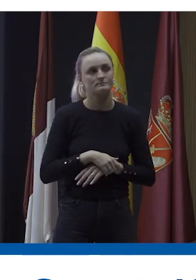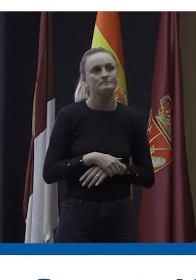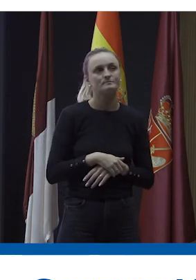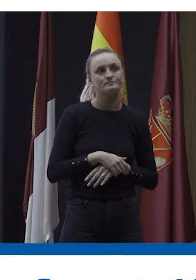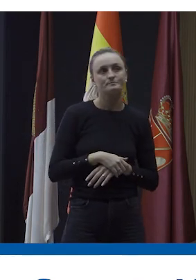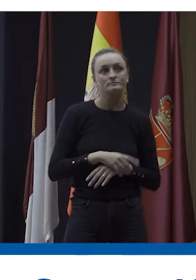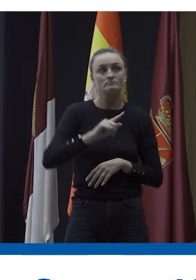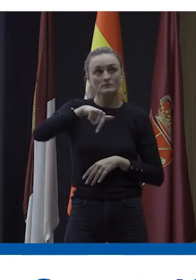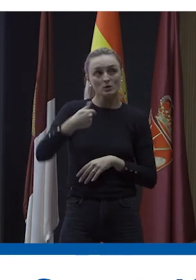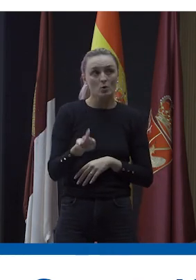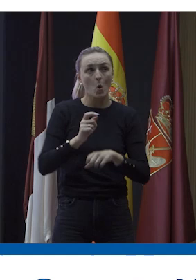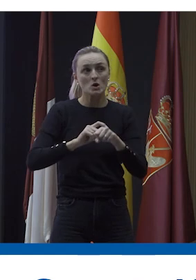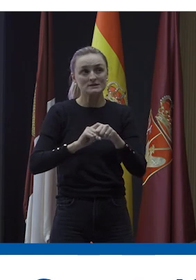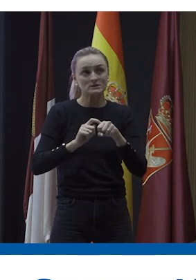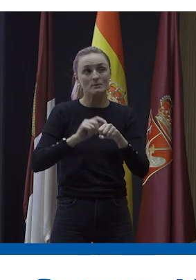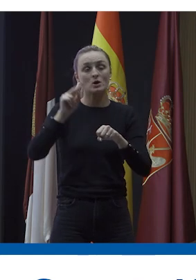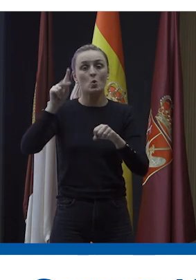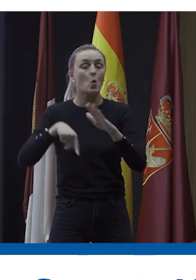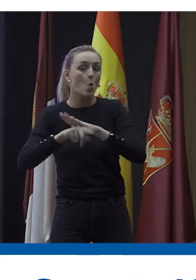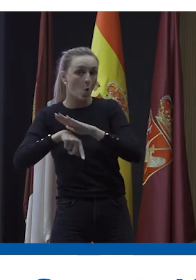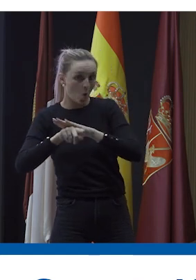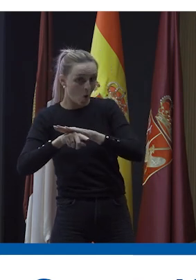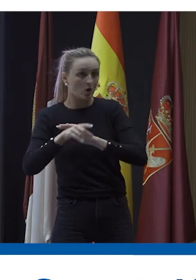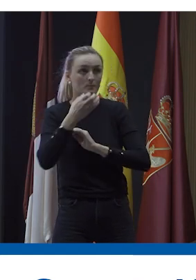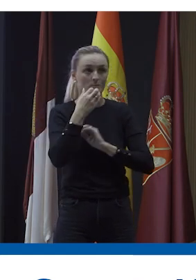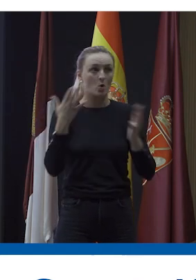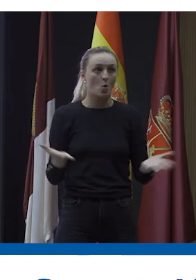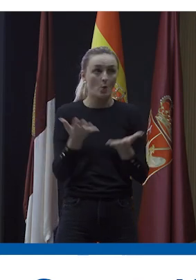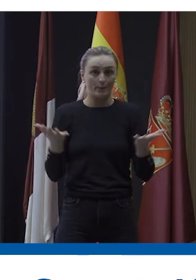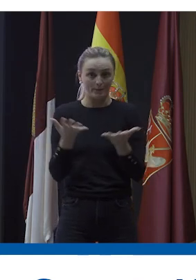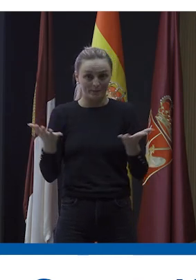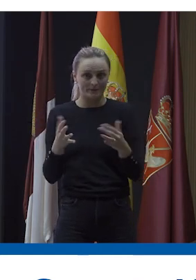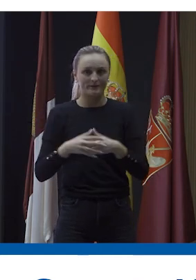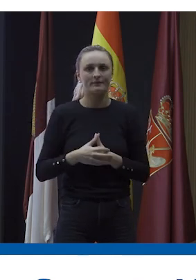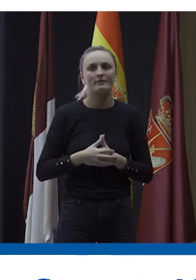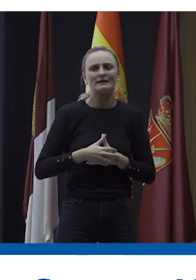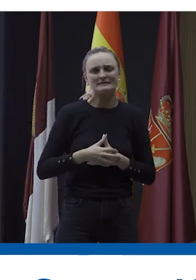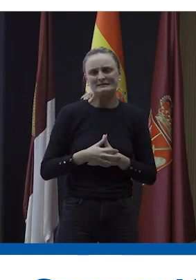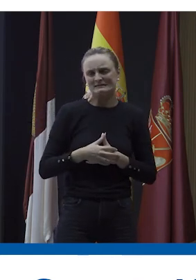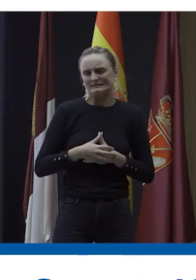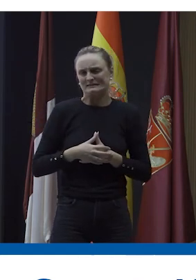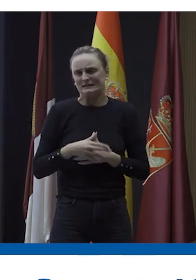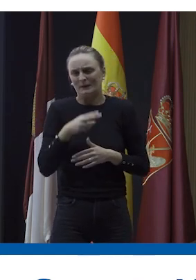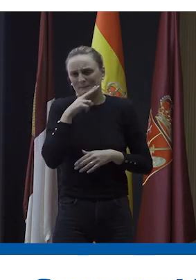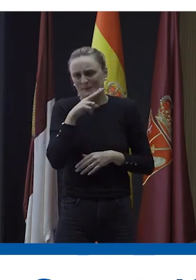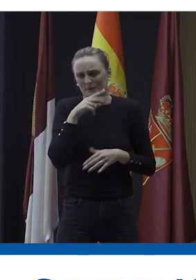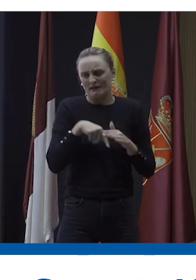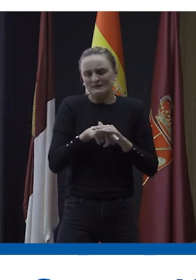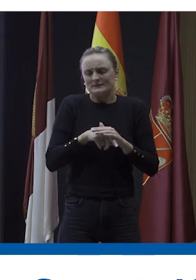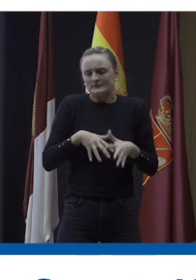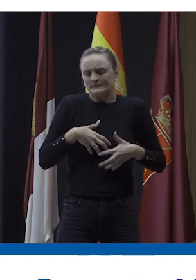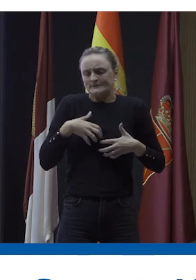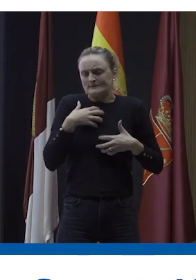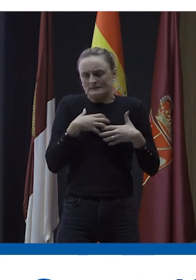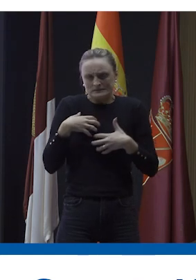los síntomas urológicos son pues la urgencia, ¿vale? Los problemas de escozor al orinar, que es lo que se denomina